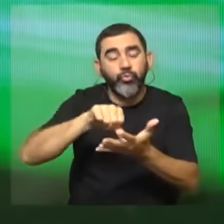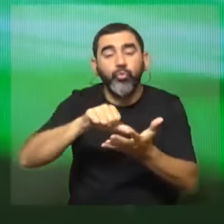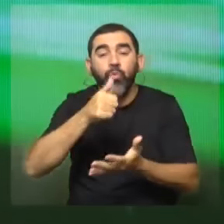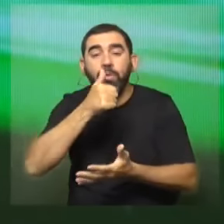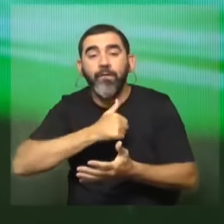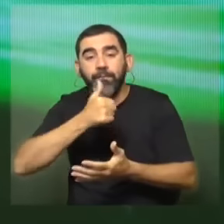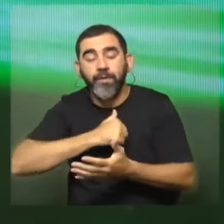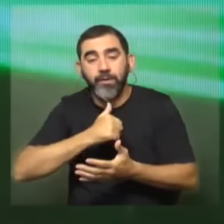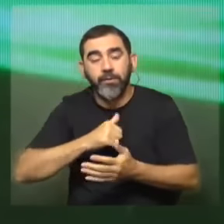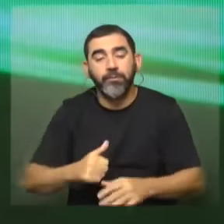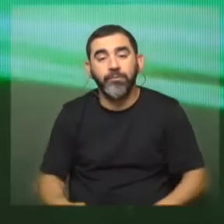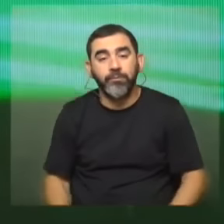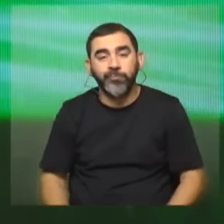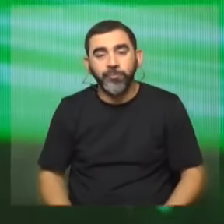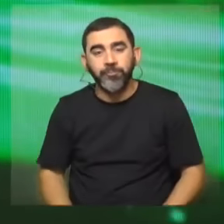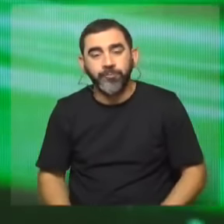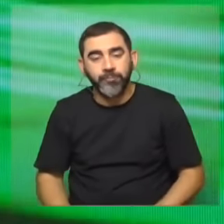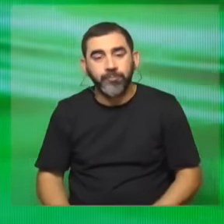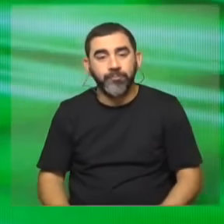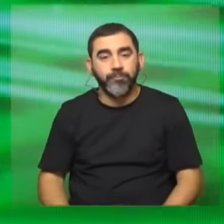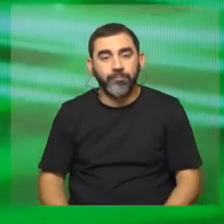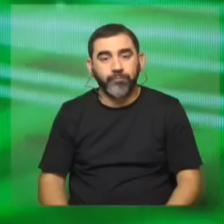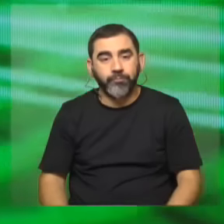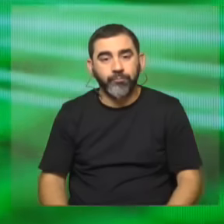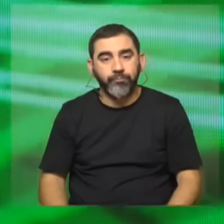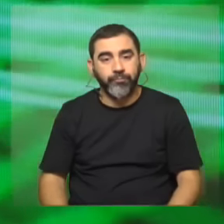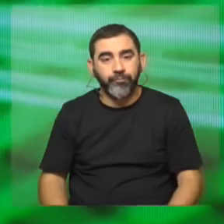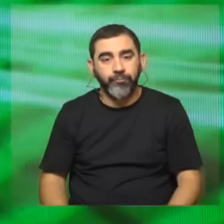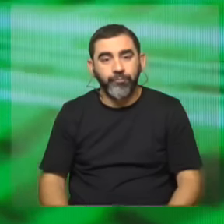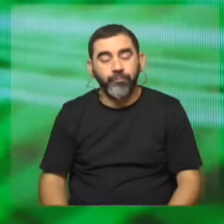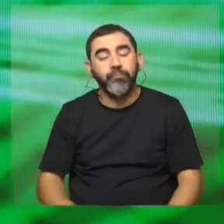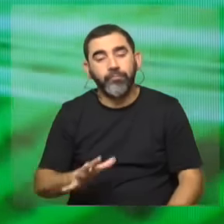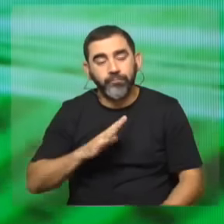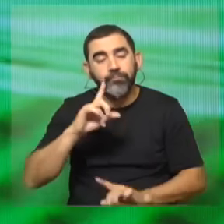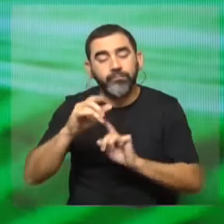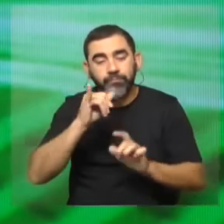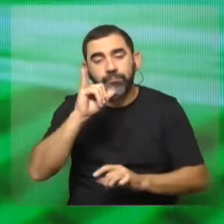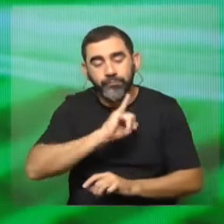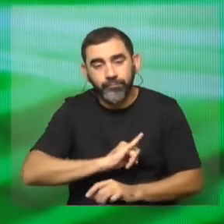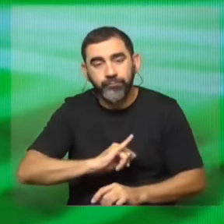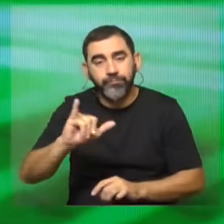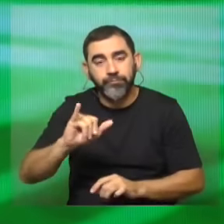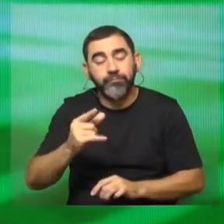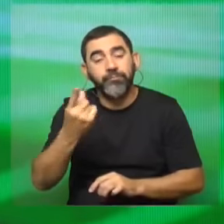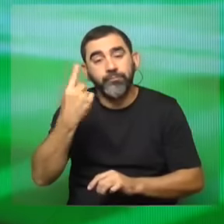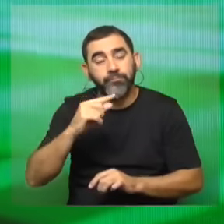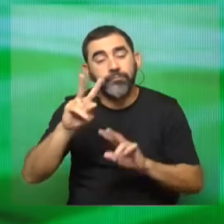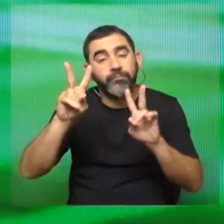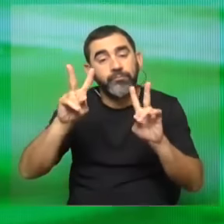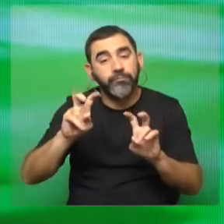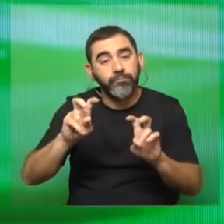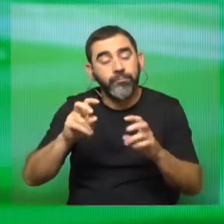este eh A ver eh siguen habiendo algunas denuncias pero precisamente yo creo que en materia